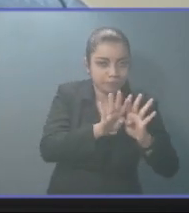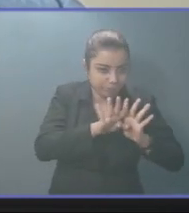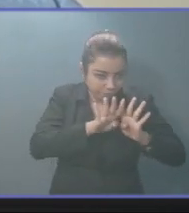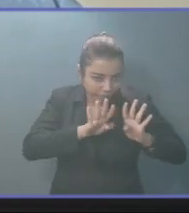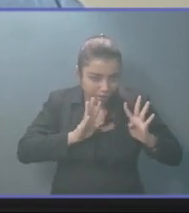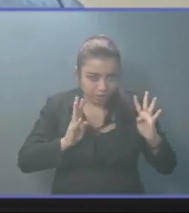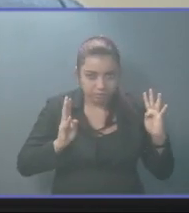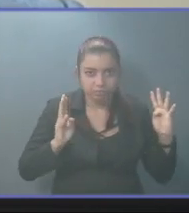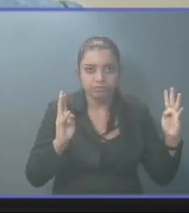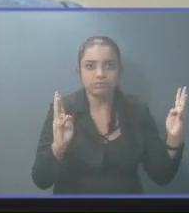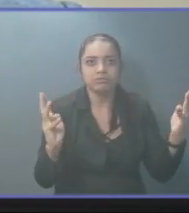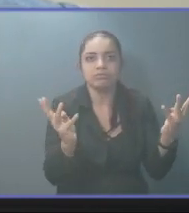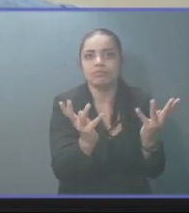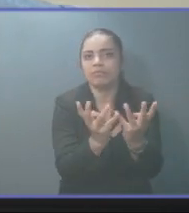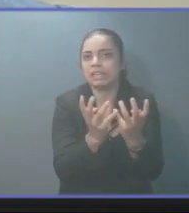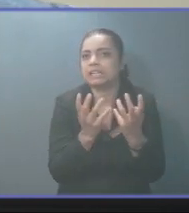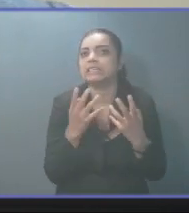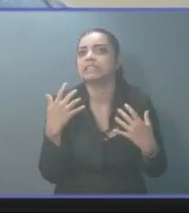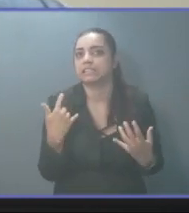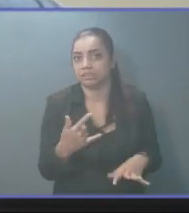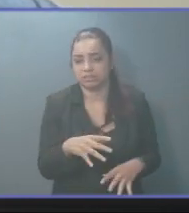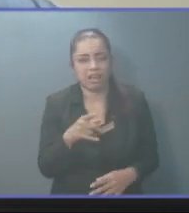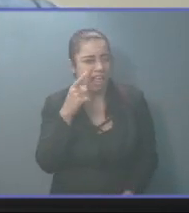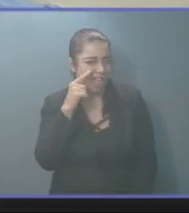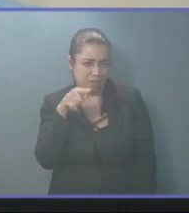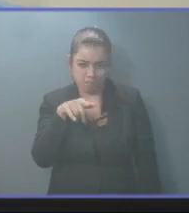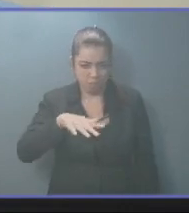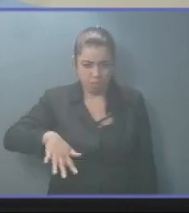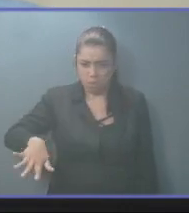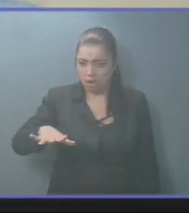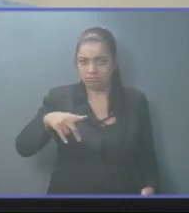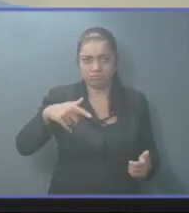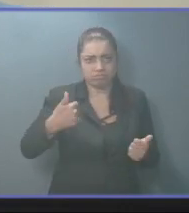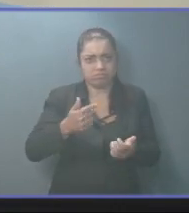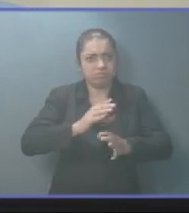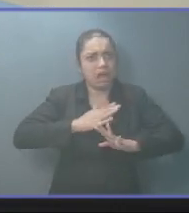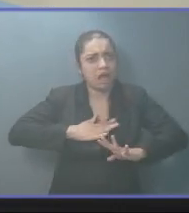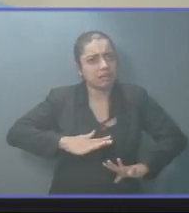si no había una grave perturbación del orden público